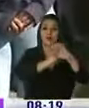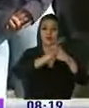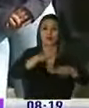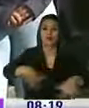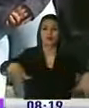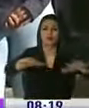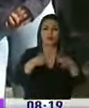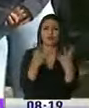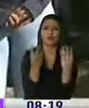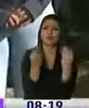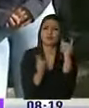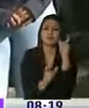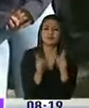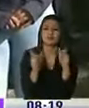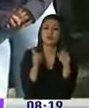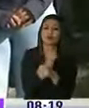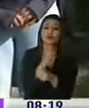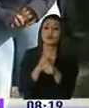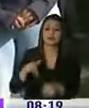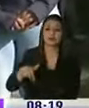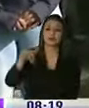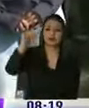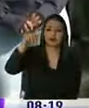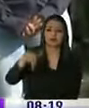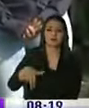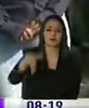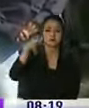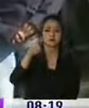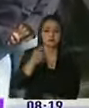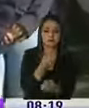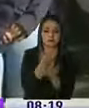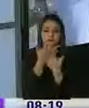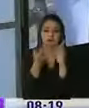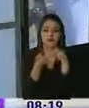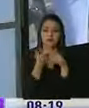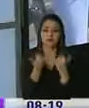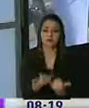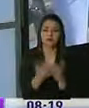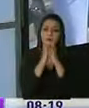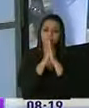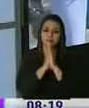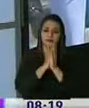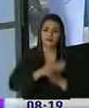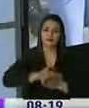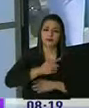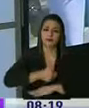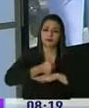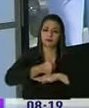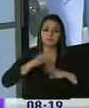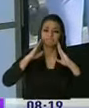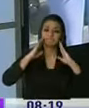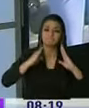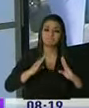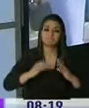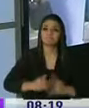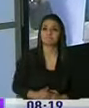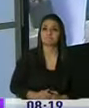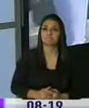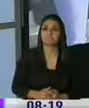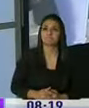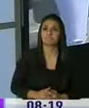la cantidad de personas que utilizan las gradas y transitan por aquí. Esa es la información hasta el momento. Apelamos entonces a las autoridades, Roberto.